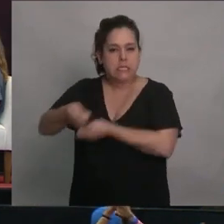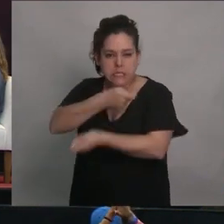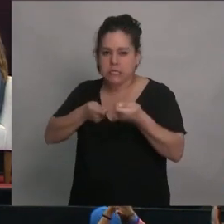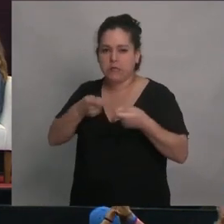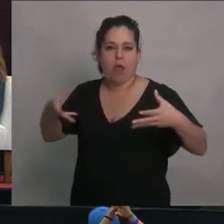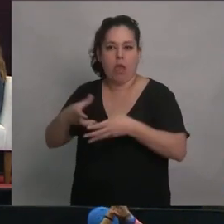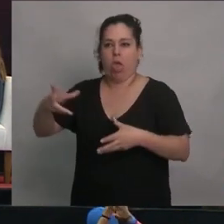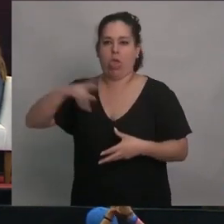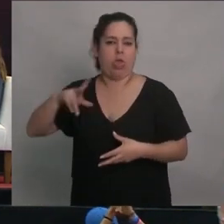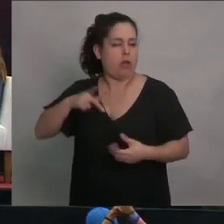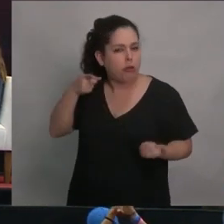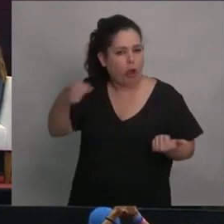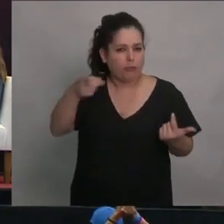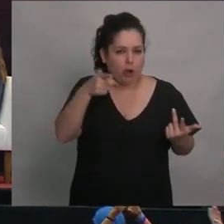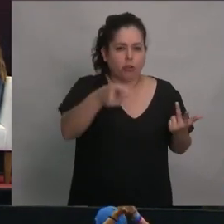junto con el patriarcado.